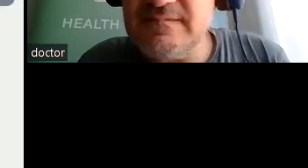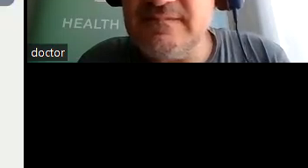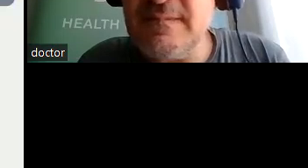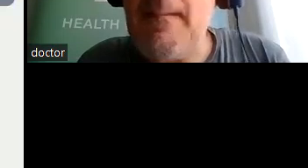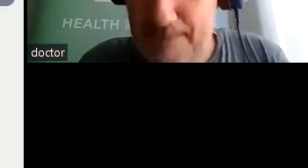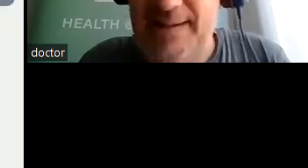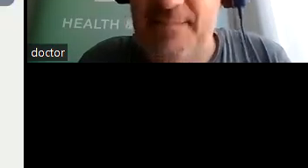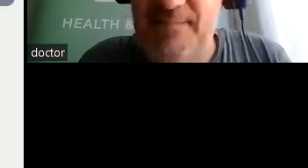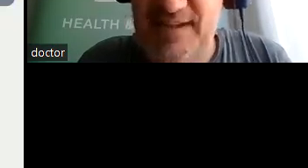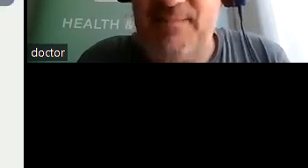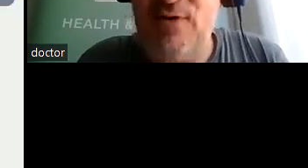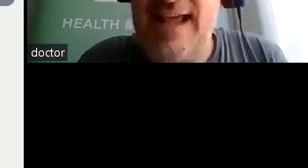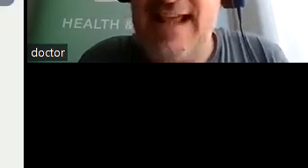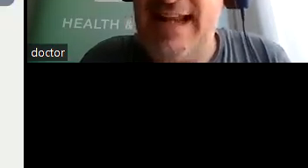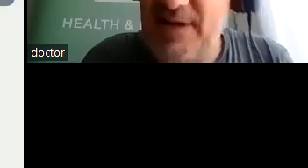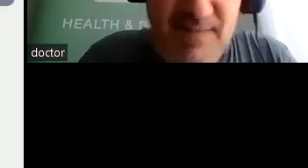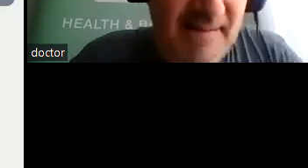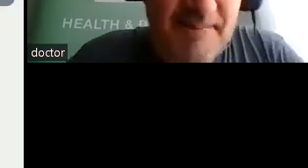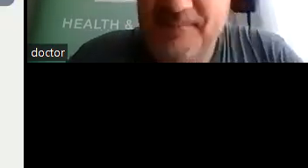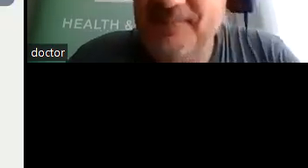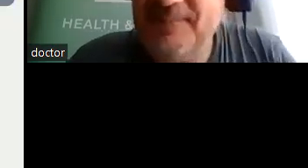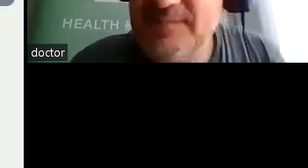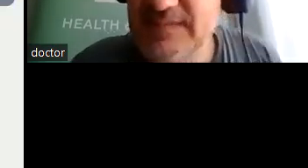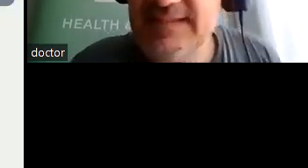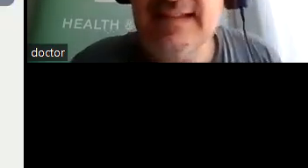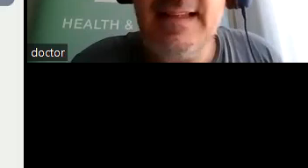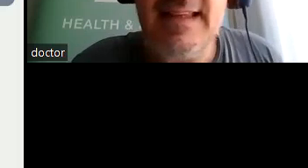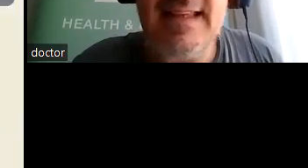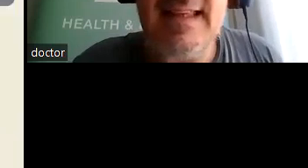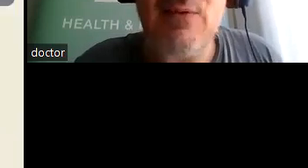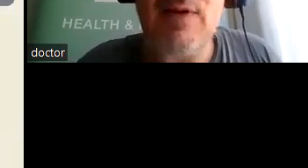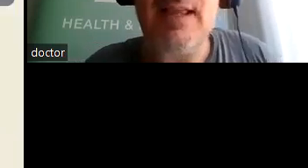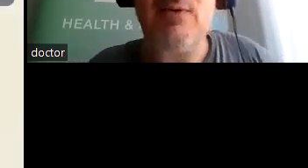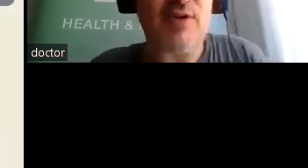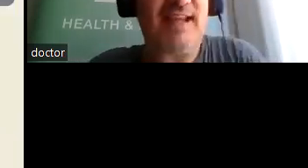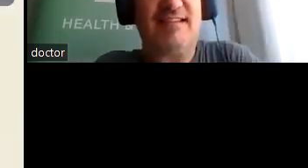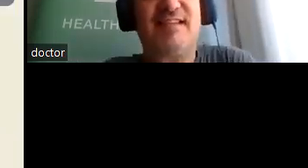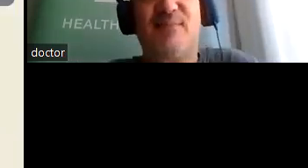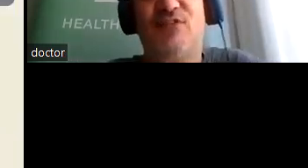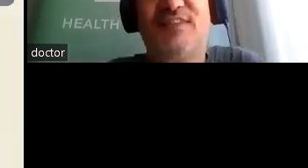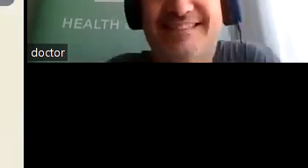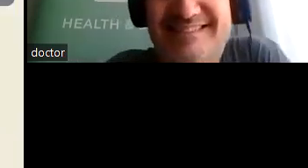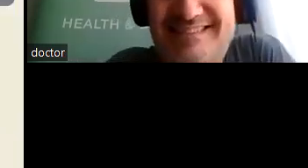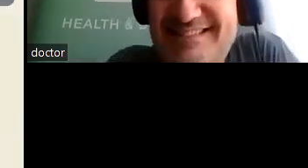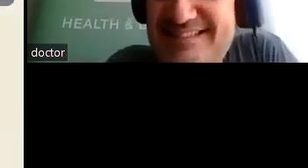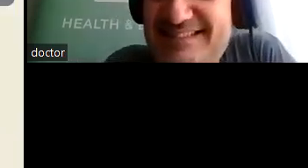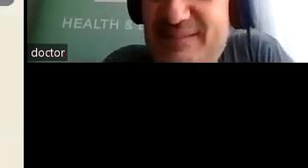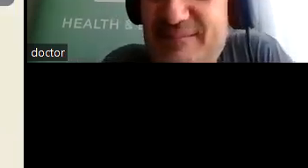y empiezo, ¿vale? Vale, sí, me pongo en la primera Vale. y cuando quieras, ya estamos.